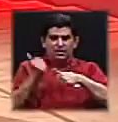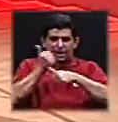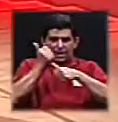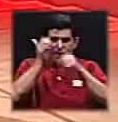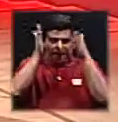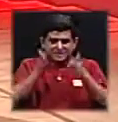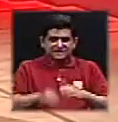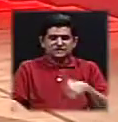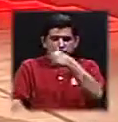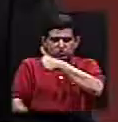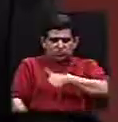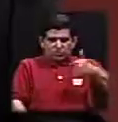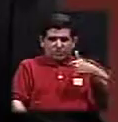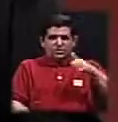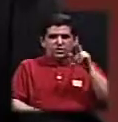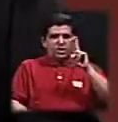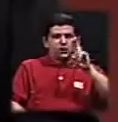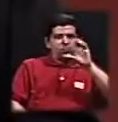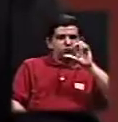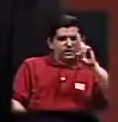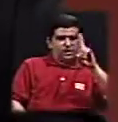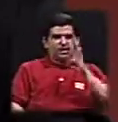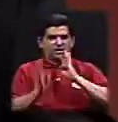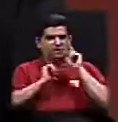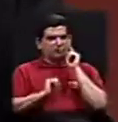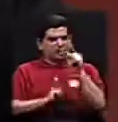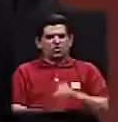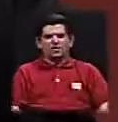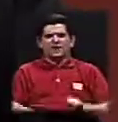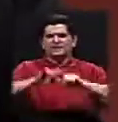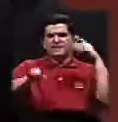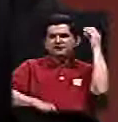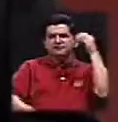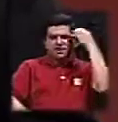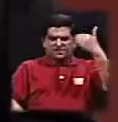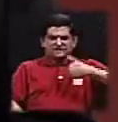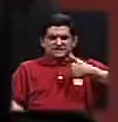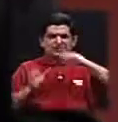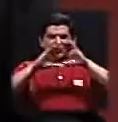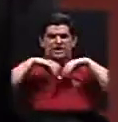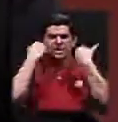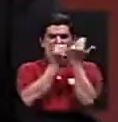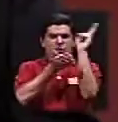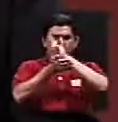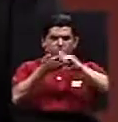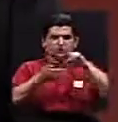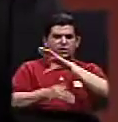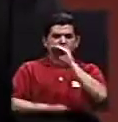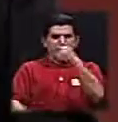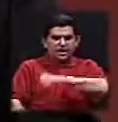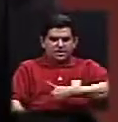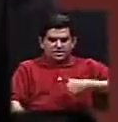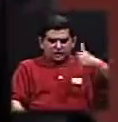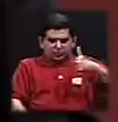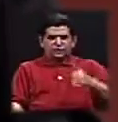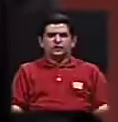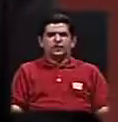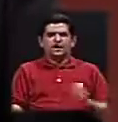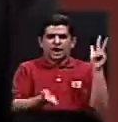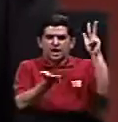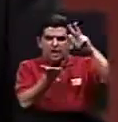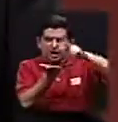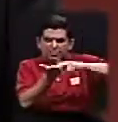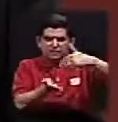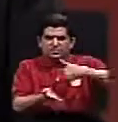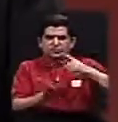la Universidad de Costa Rica, y conversamos acerca de la discrepancia que ha habido entre el Consejo Universitario y la Rectoría acerca de la